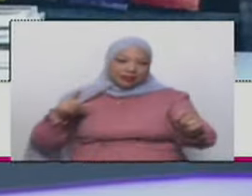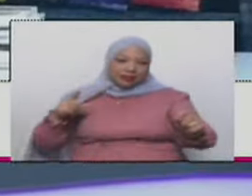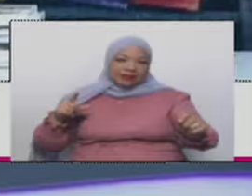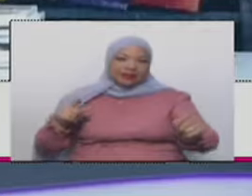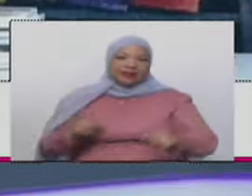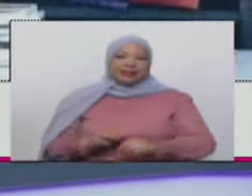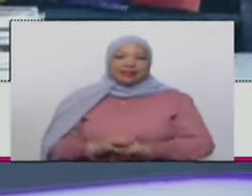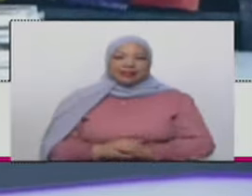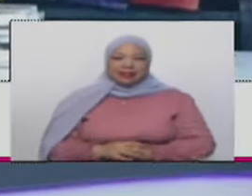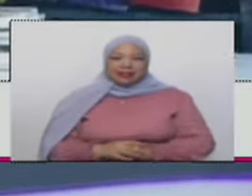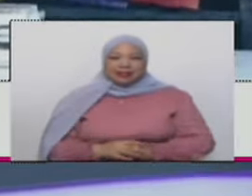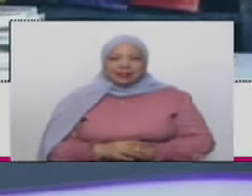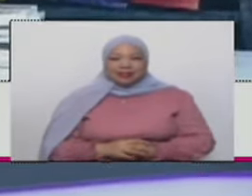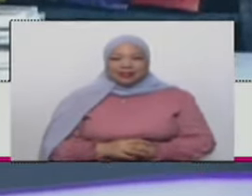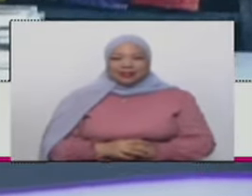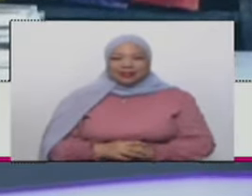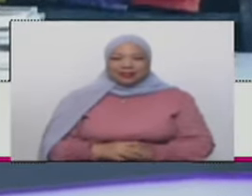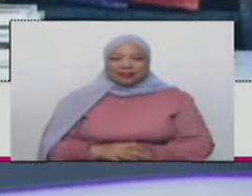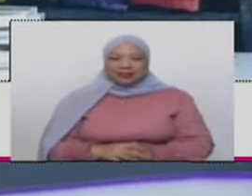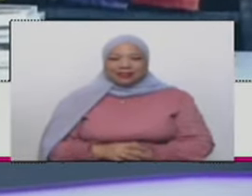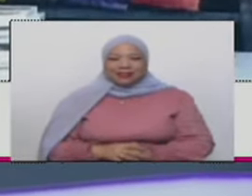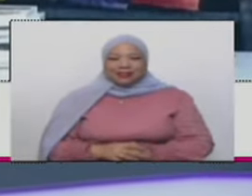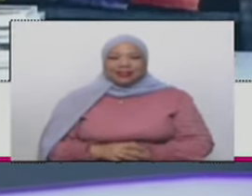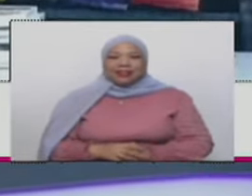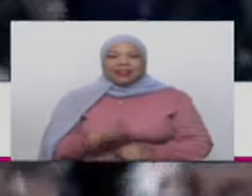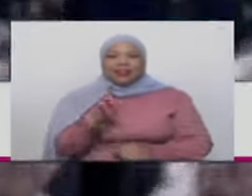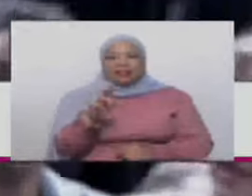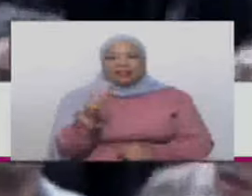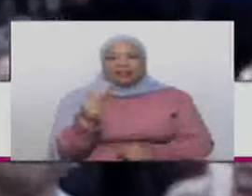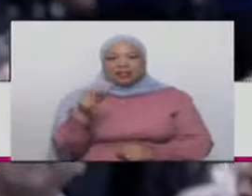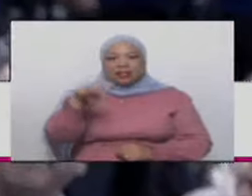Ramón Medero, escritor y editor. Ramón,